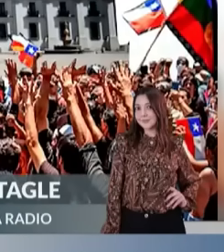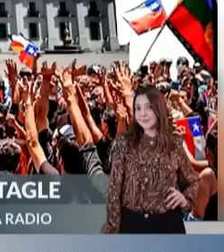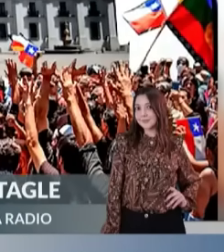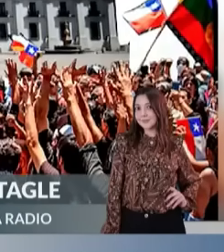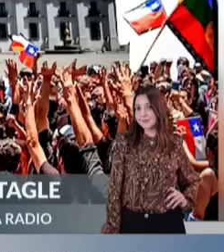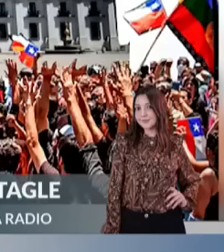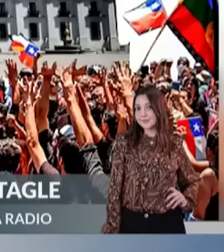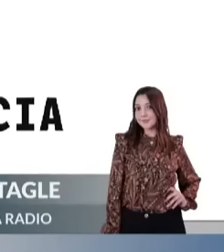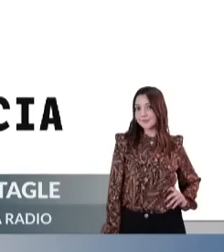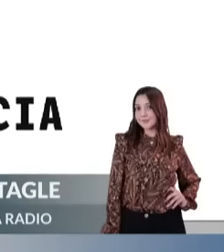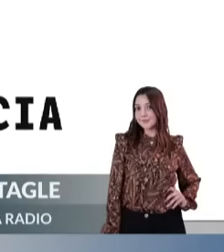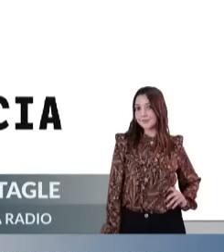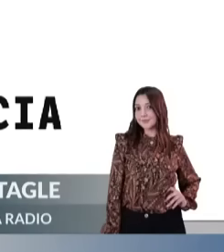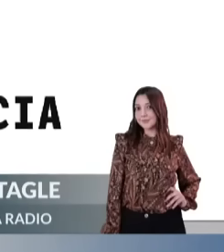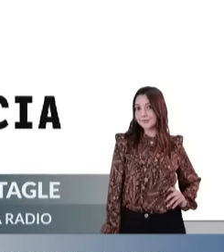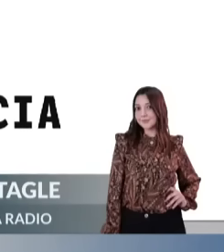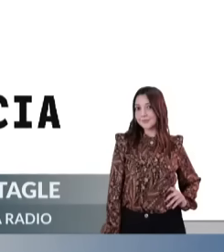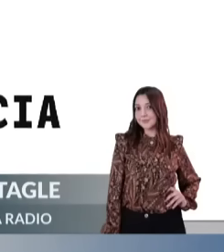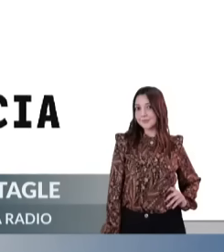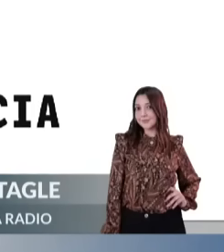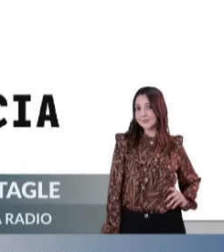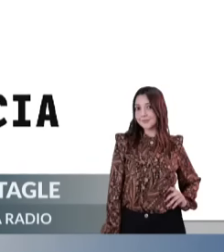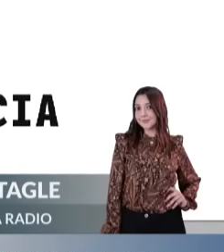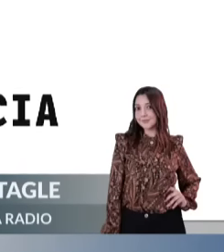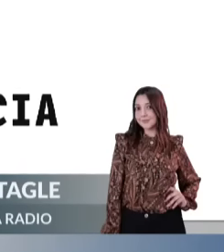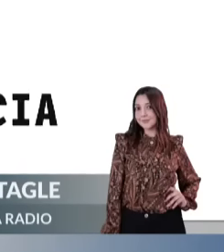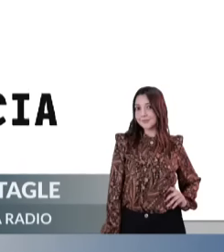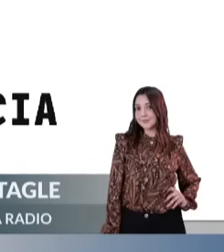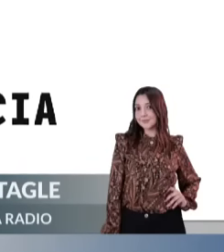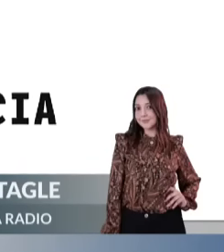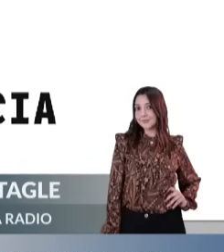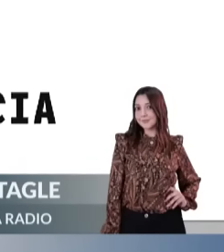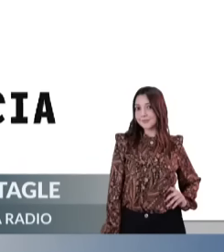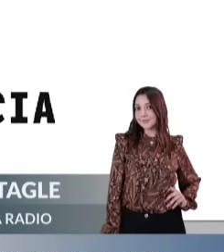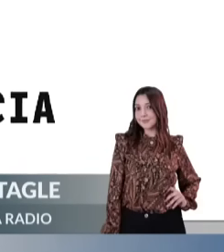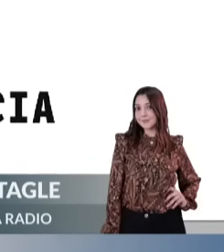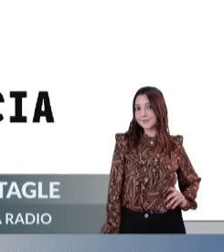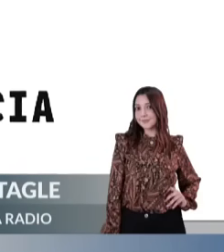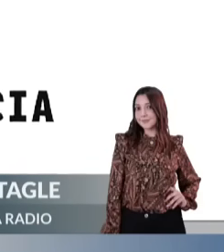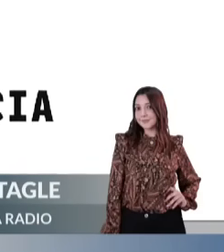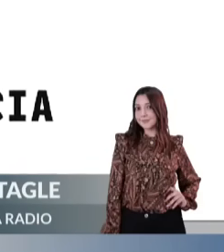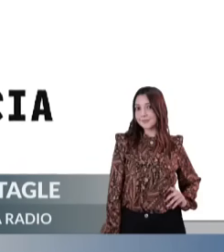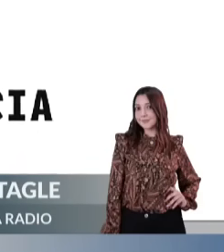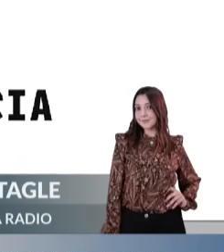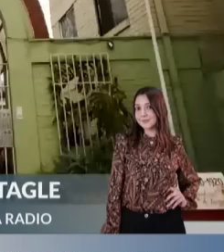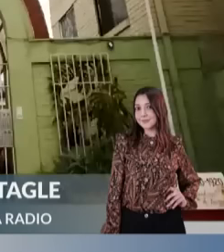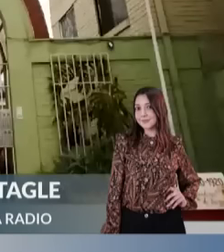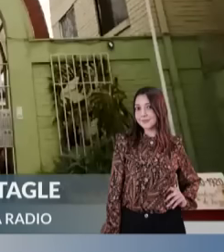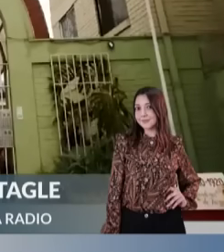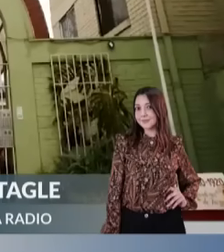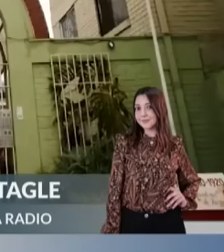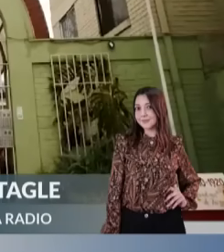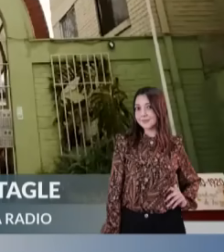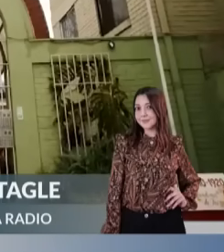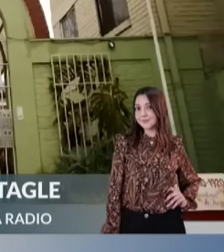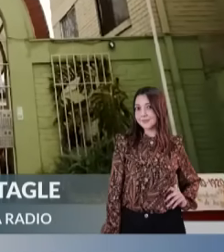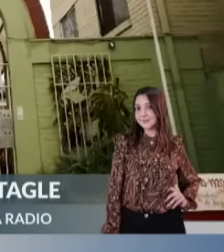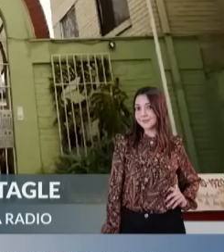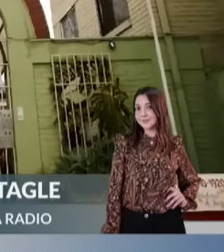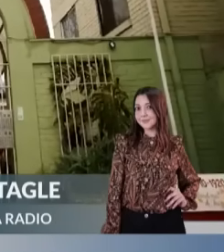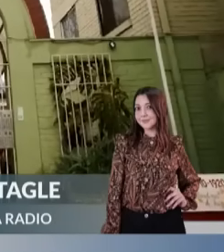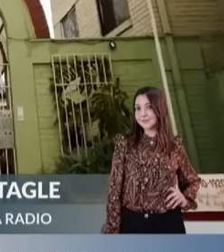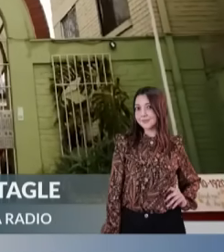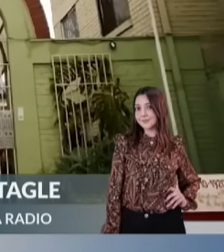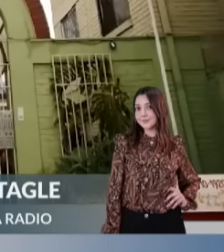ver con otros aspectos de tipo ético y moral? Bueno, en su momento, sin ir más lejos, decían que había sido una falta de criterio, un error de